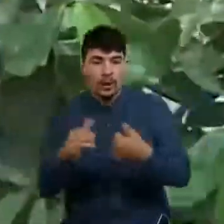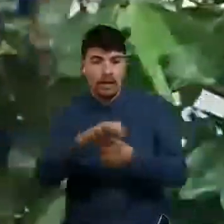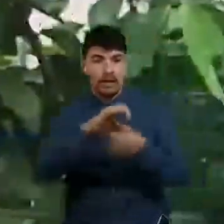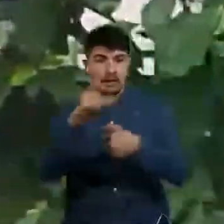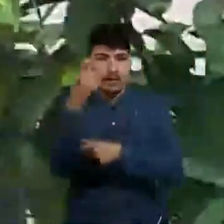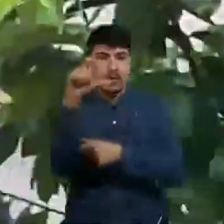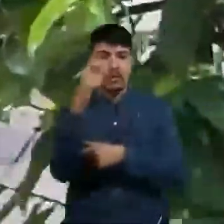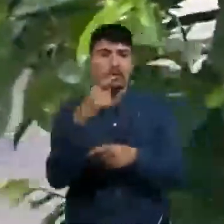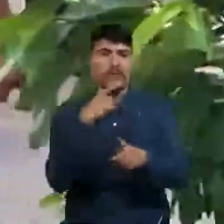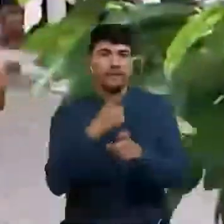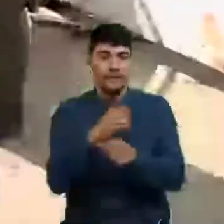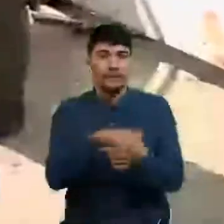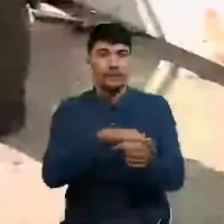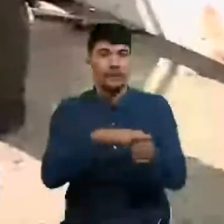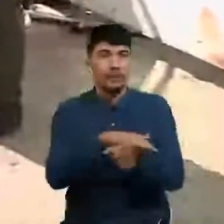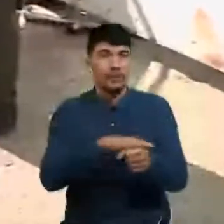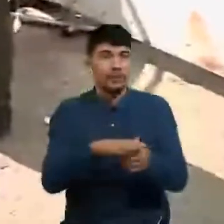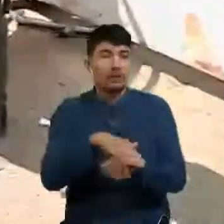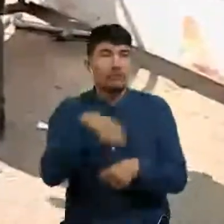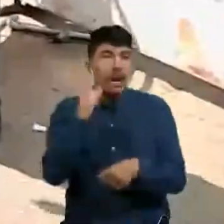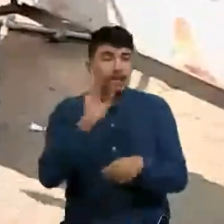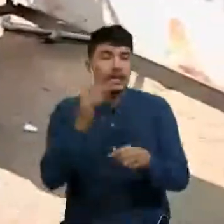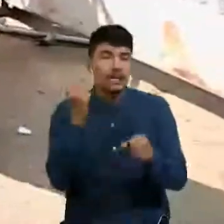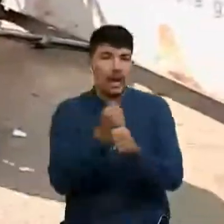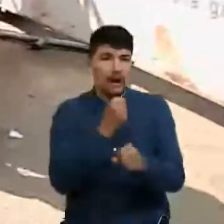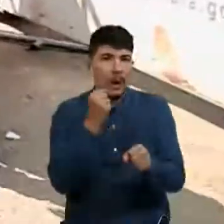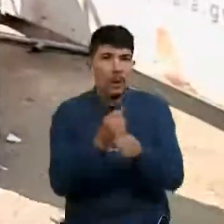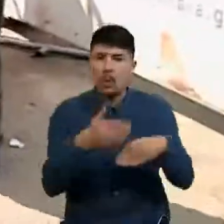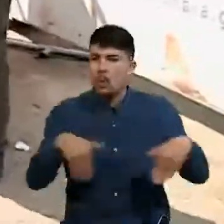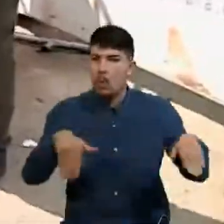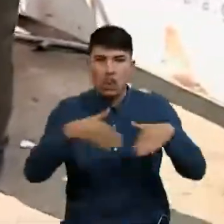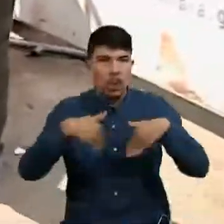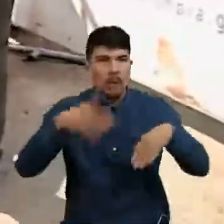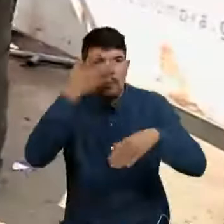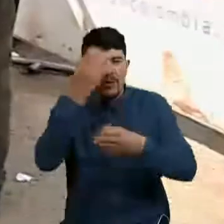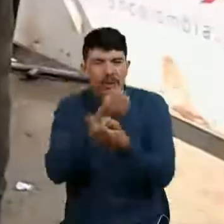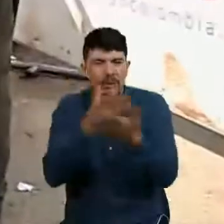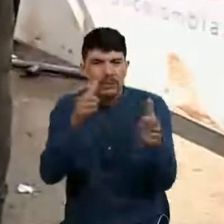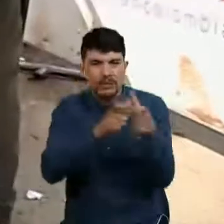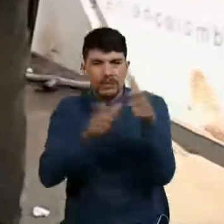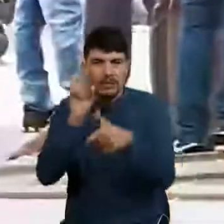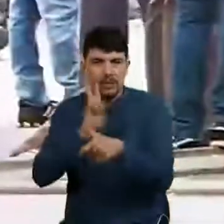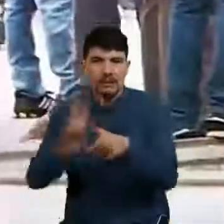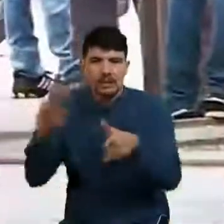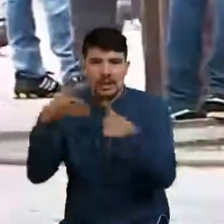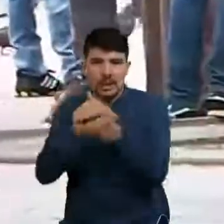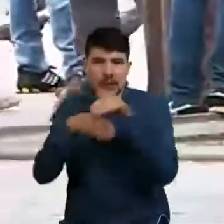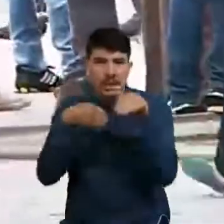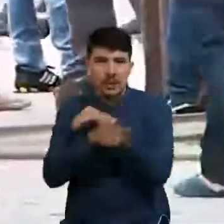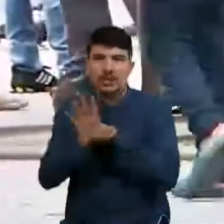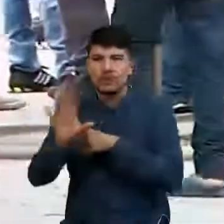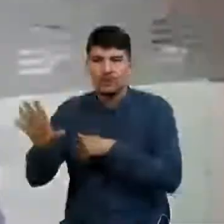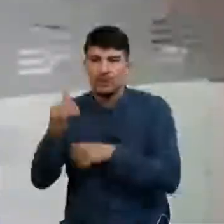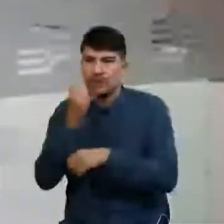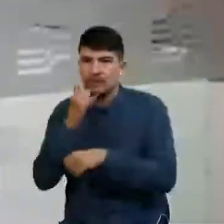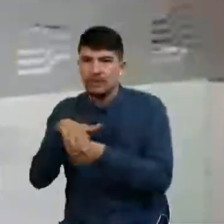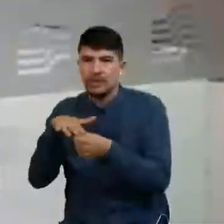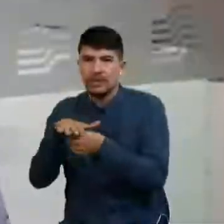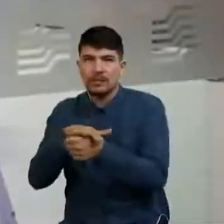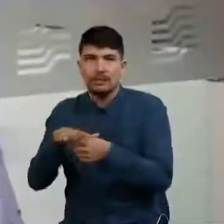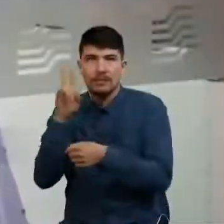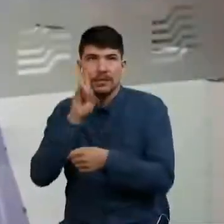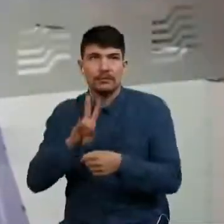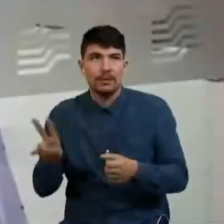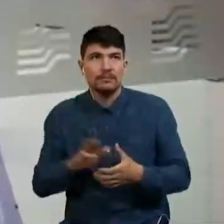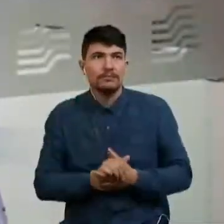más agudas especialmente en materia laboral ante la llegada de venezolanos huyendo de lo que pasa en su país de muchos